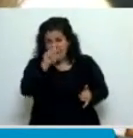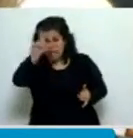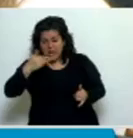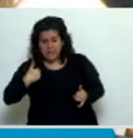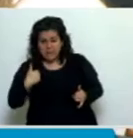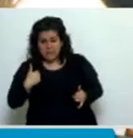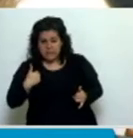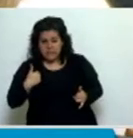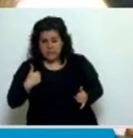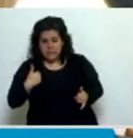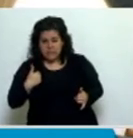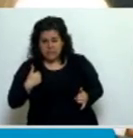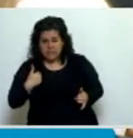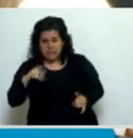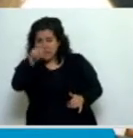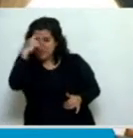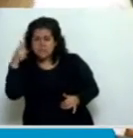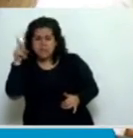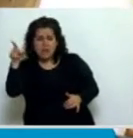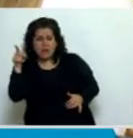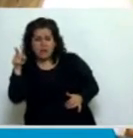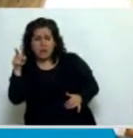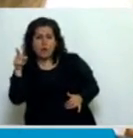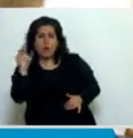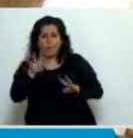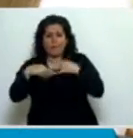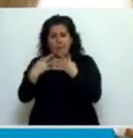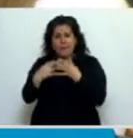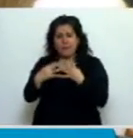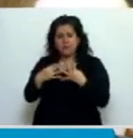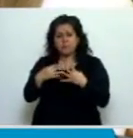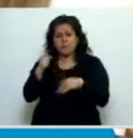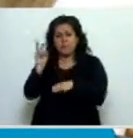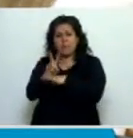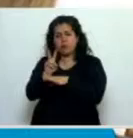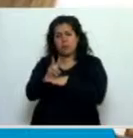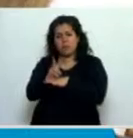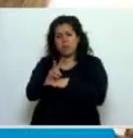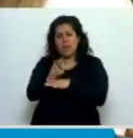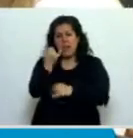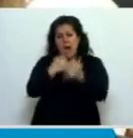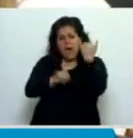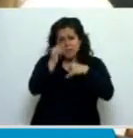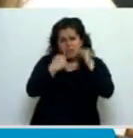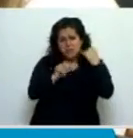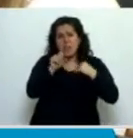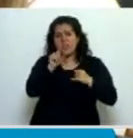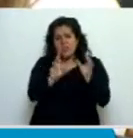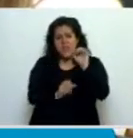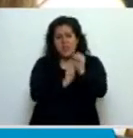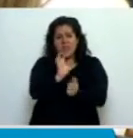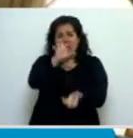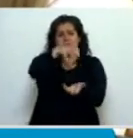el sentido de que el Estado Nacional y que este Parlamento esté protegiendo las acciones que el Estado tiene en